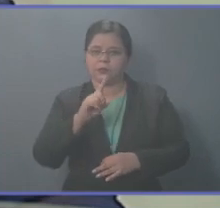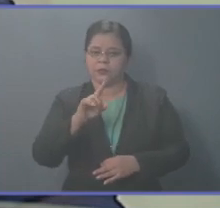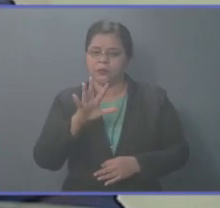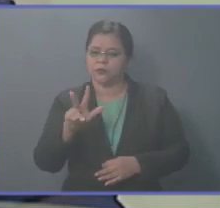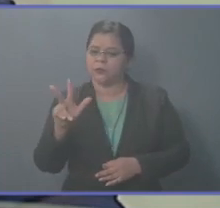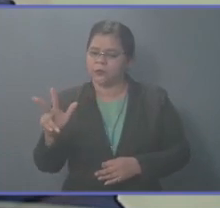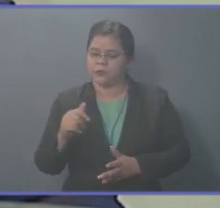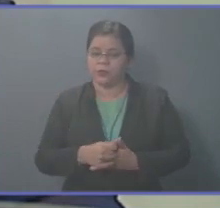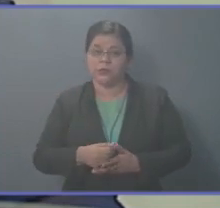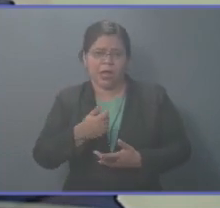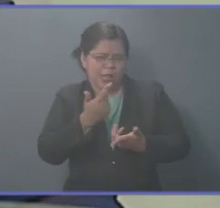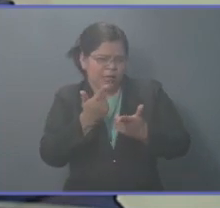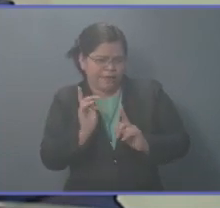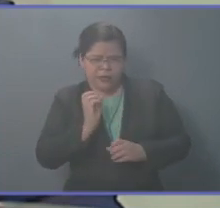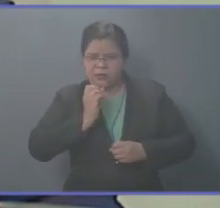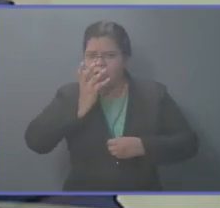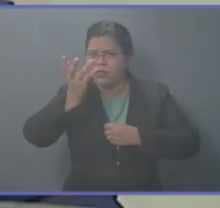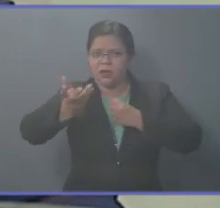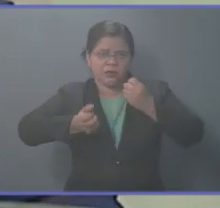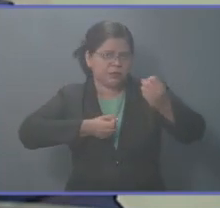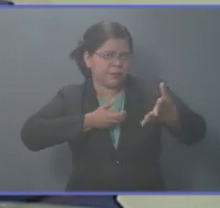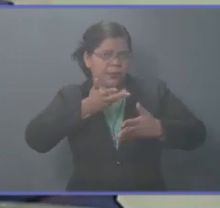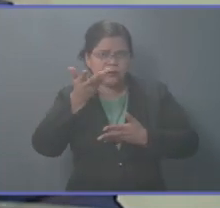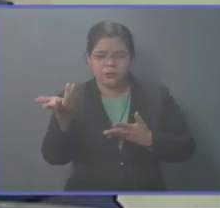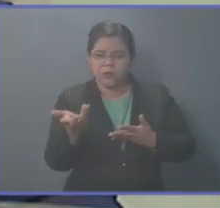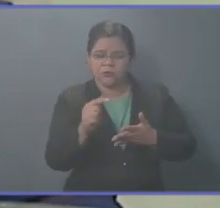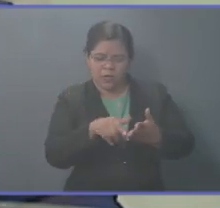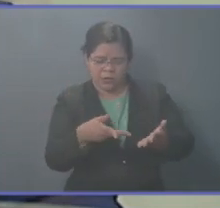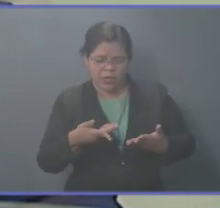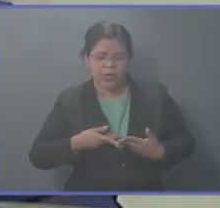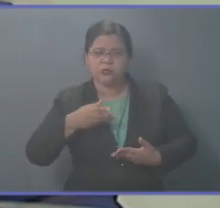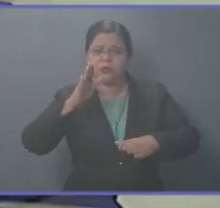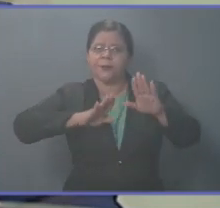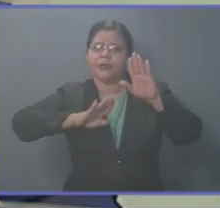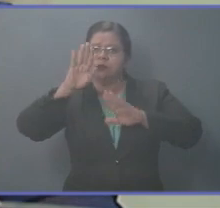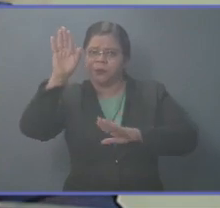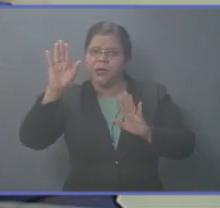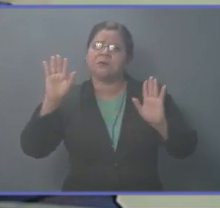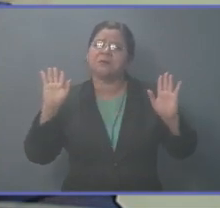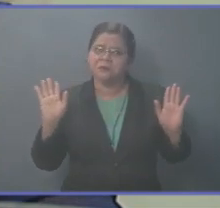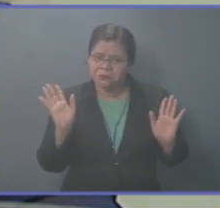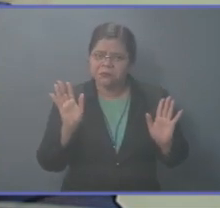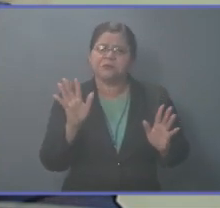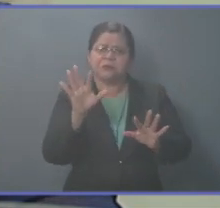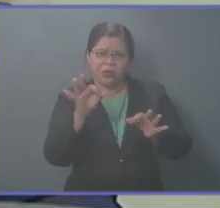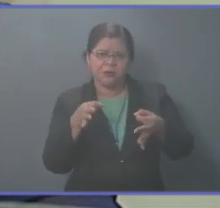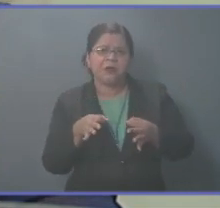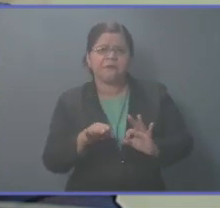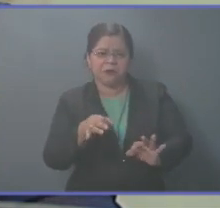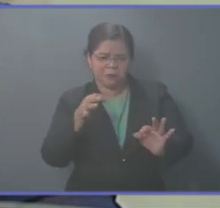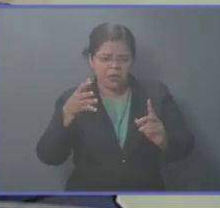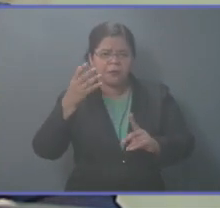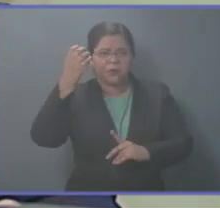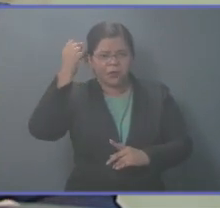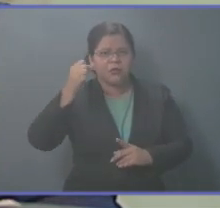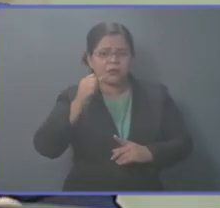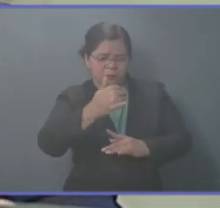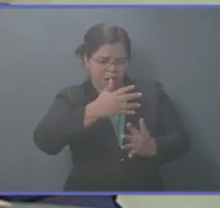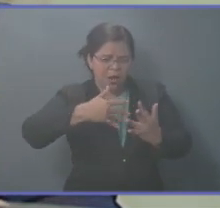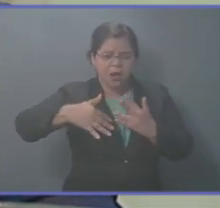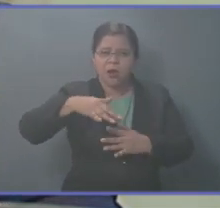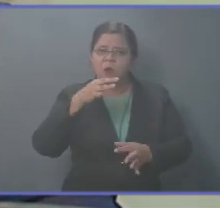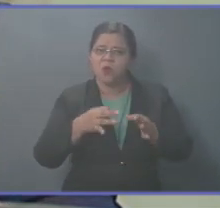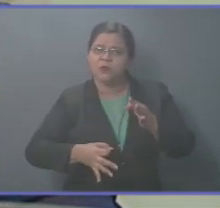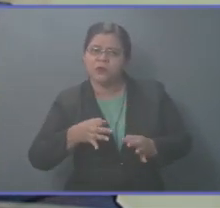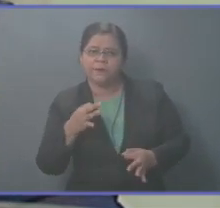la libertad de expresión, en tanto derecho de participación, es un elemento adjetivo esencial para el marco de una convivencia humana